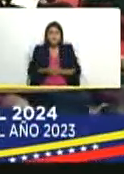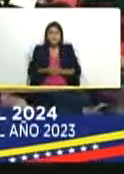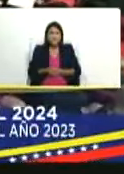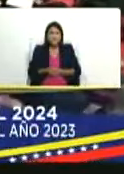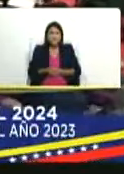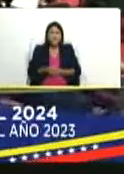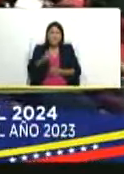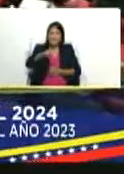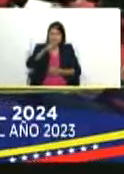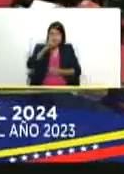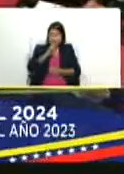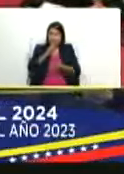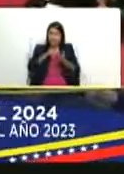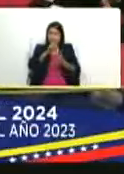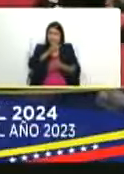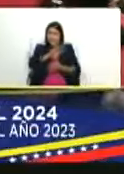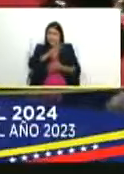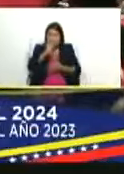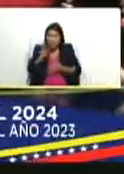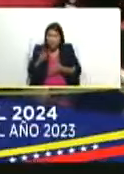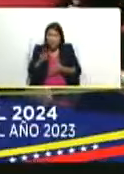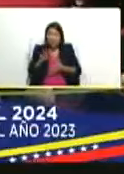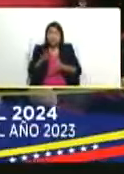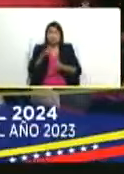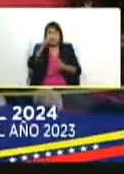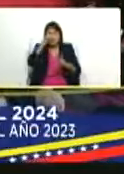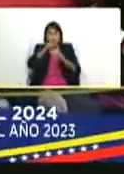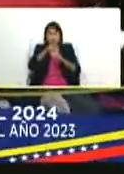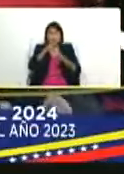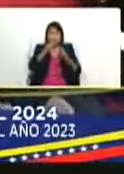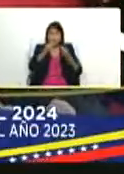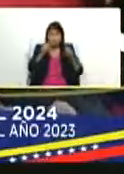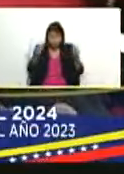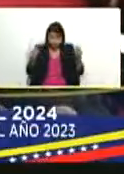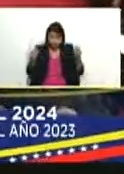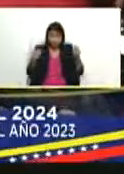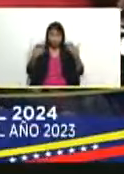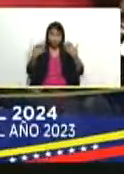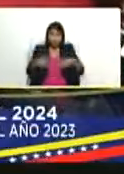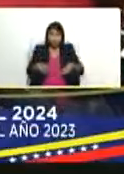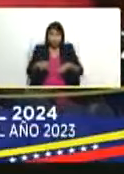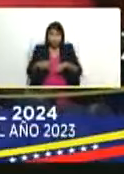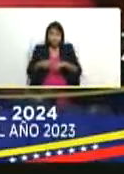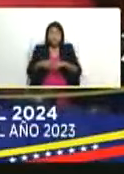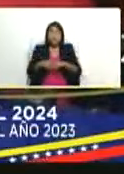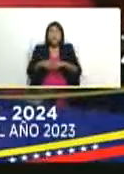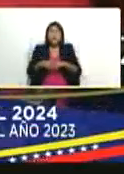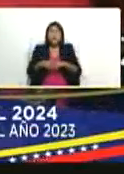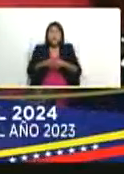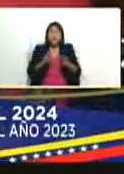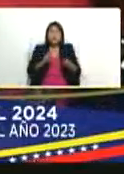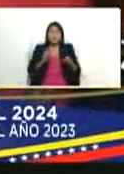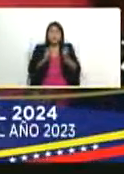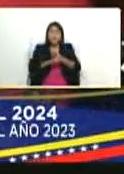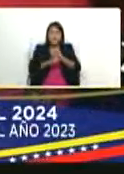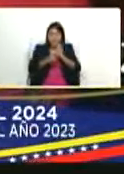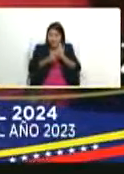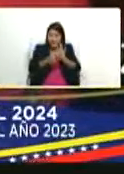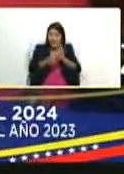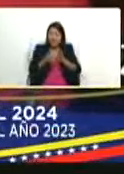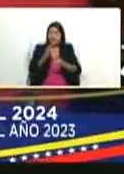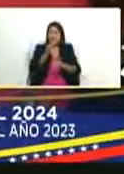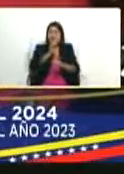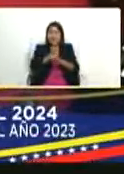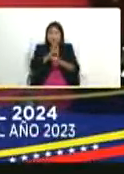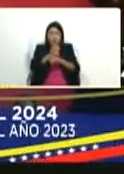Este año 2024, lleno de grandes desafíos, nos plantea seguir en la reestructuración de la plataforma